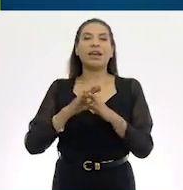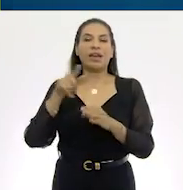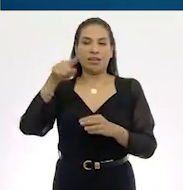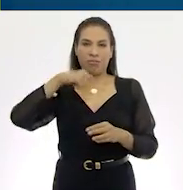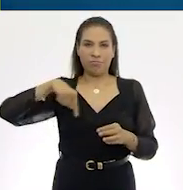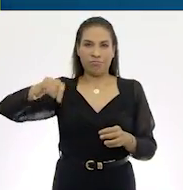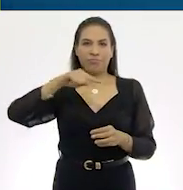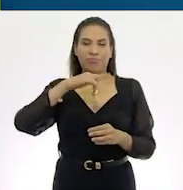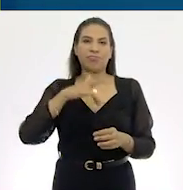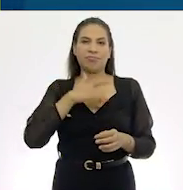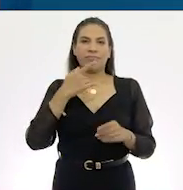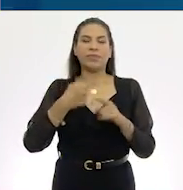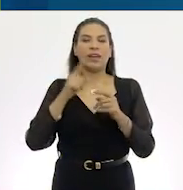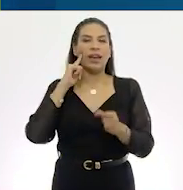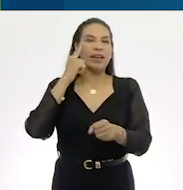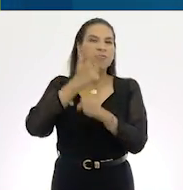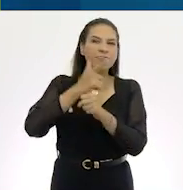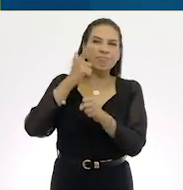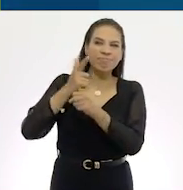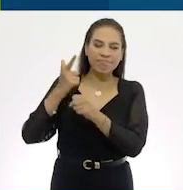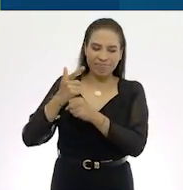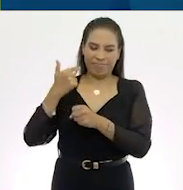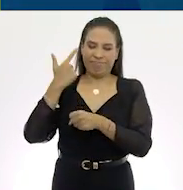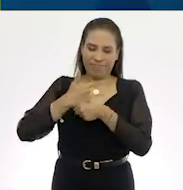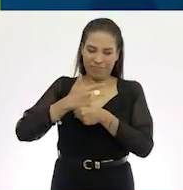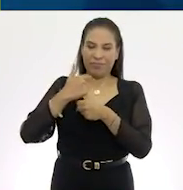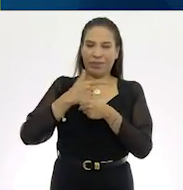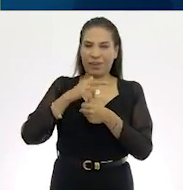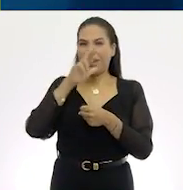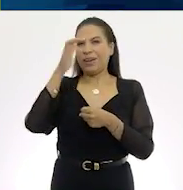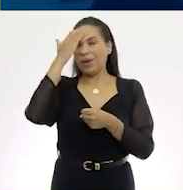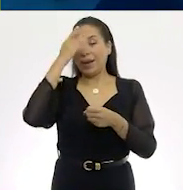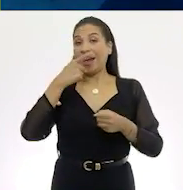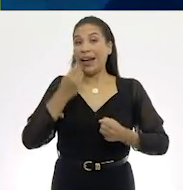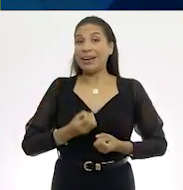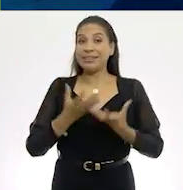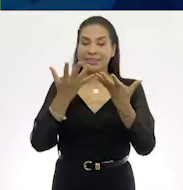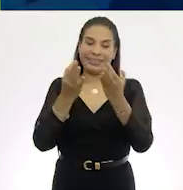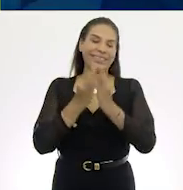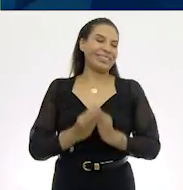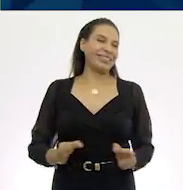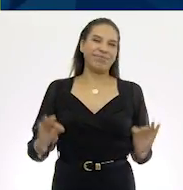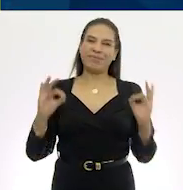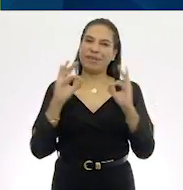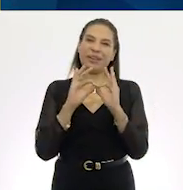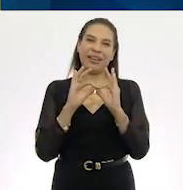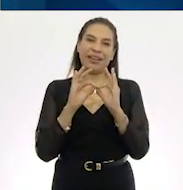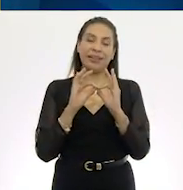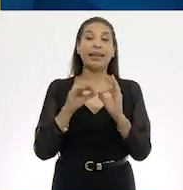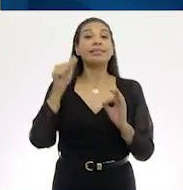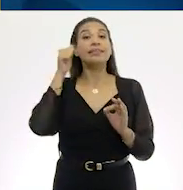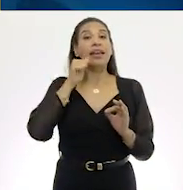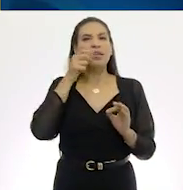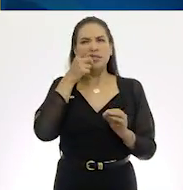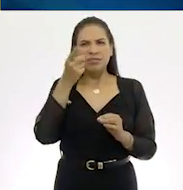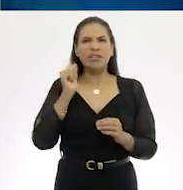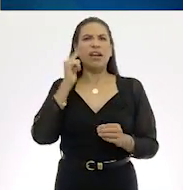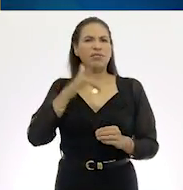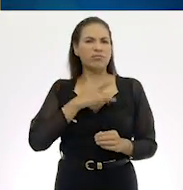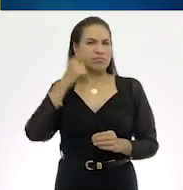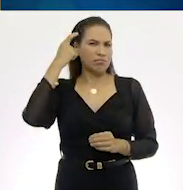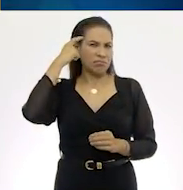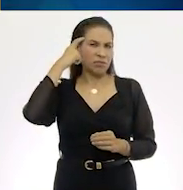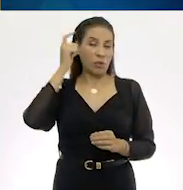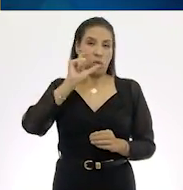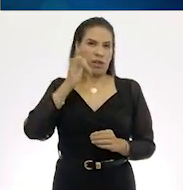nosotros. Aprender a identificarlos, reconocerlos y expresarlos es importante. Siempre di lo que sientes y lo que